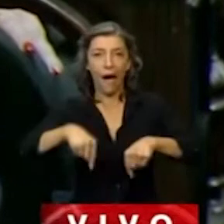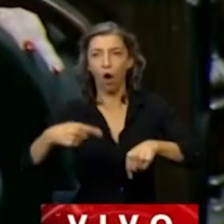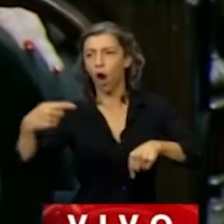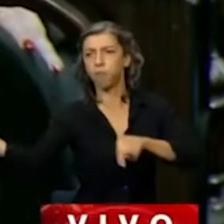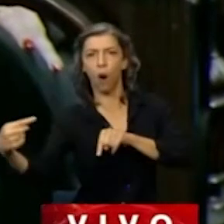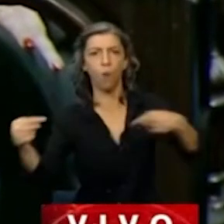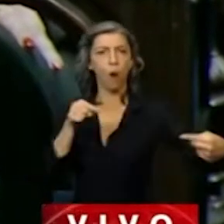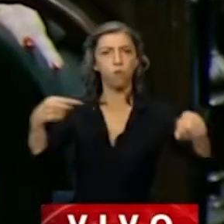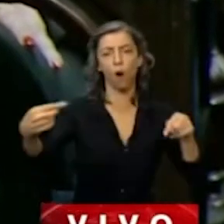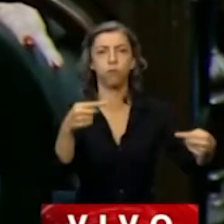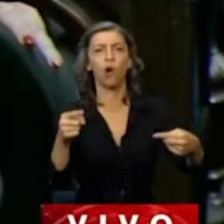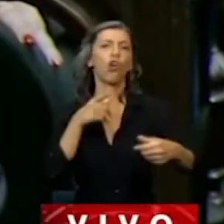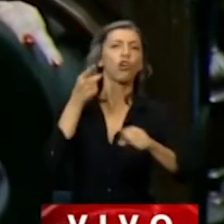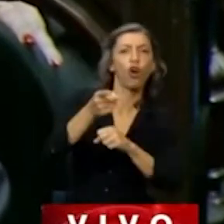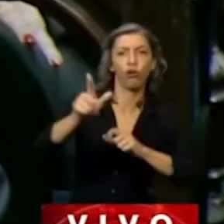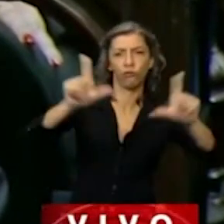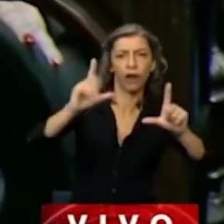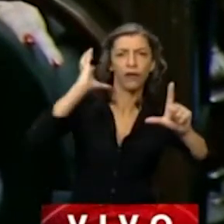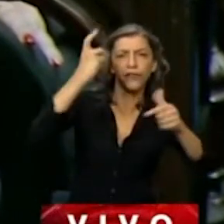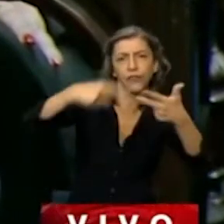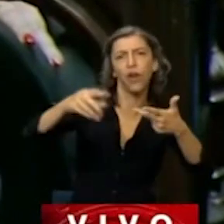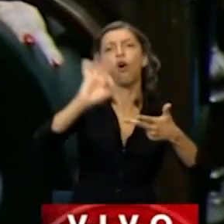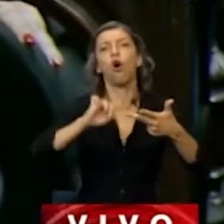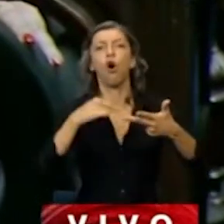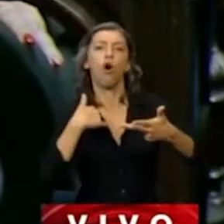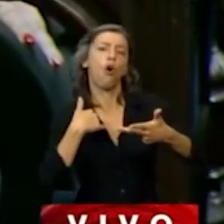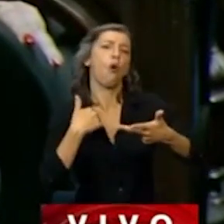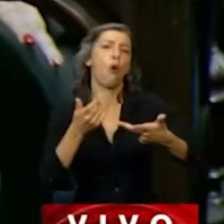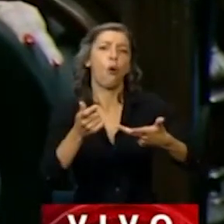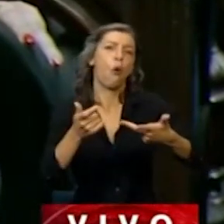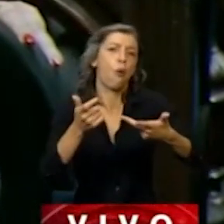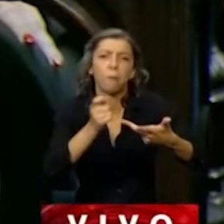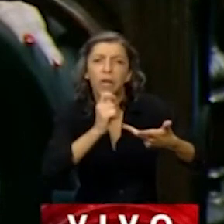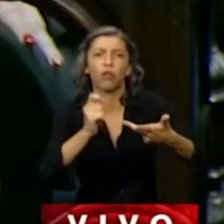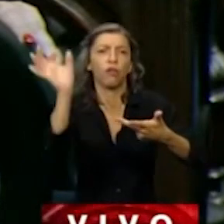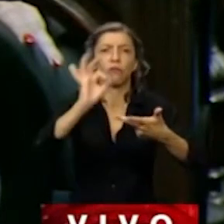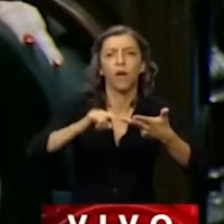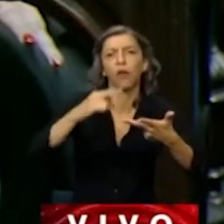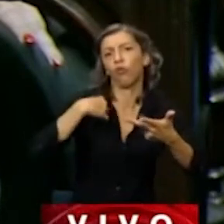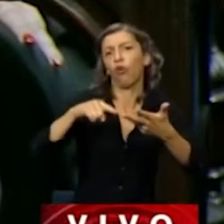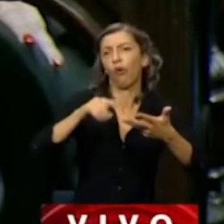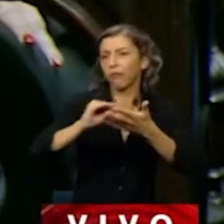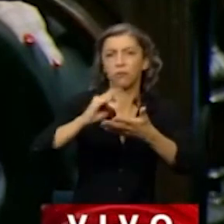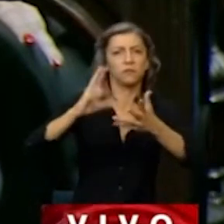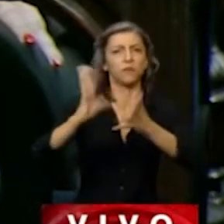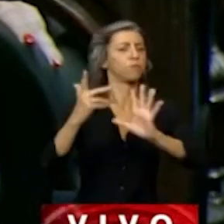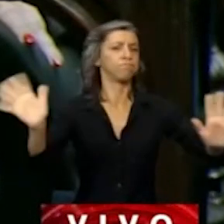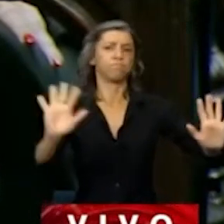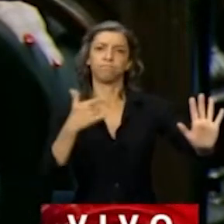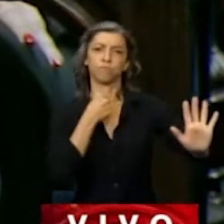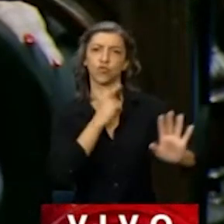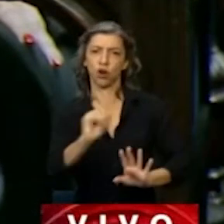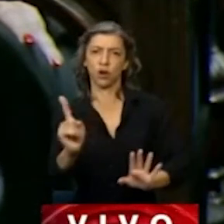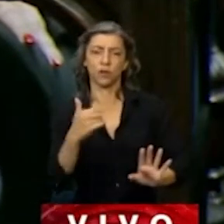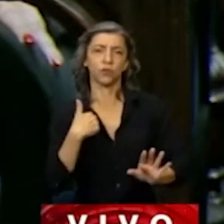judicial y los medios de comunicación, como lamentablemente vinimos escuchando en las últimas horas. Esperamos que este